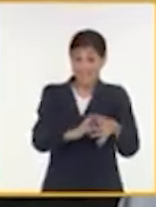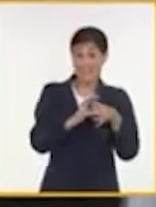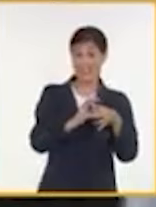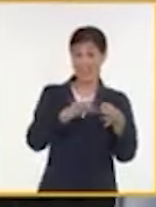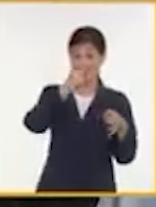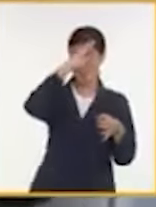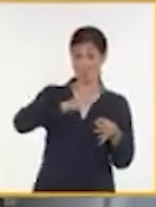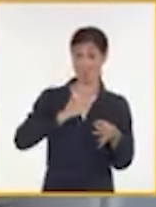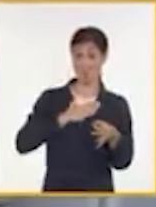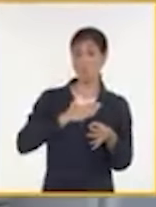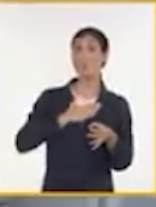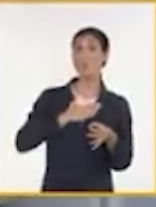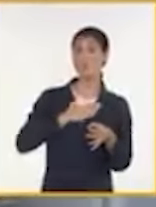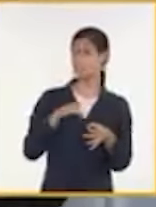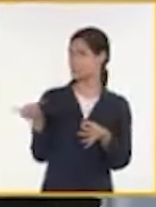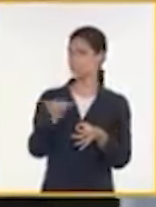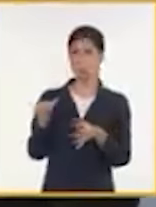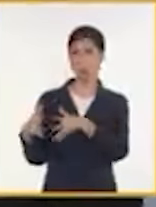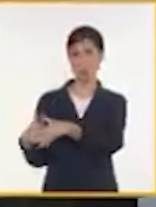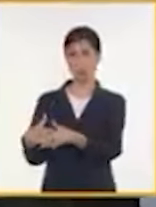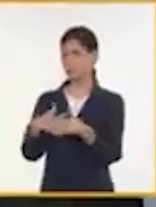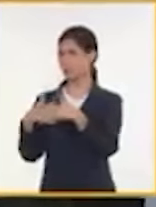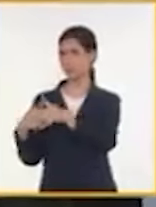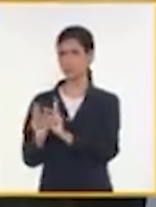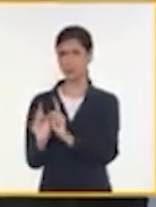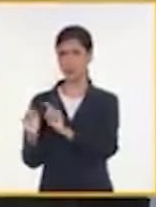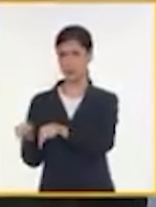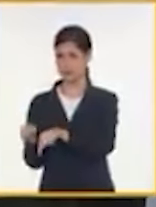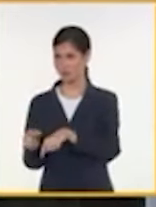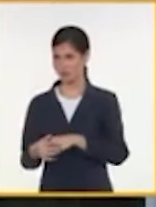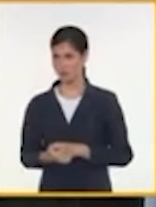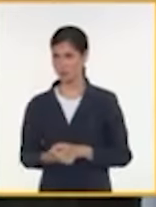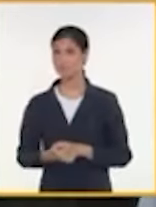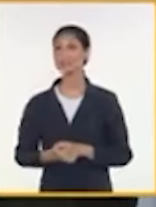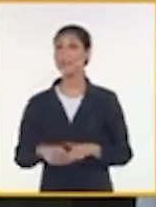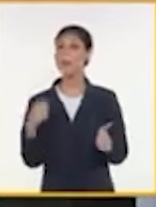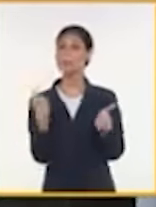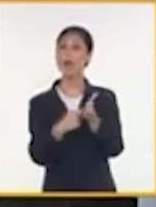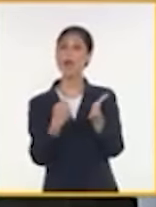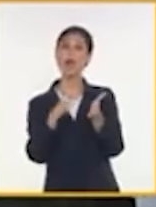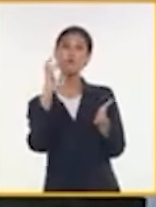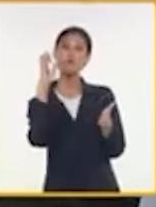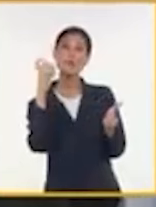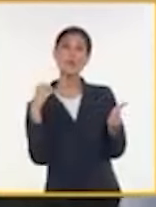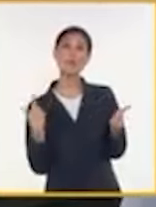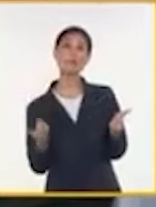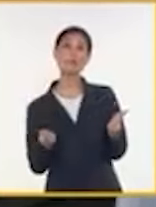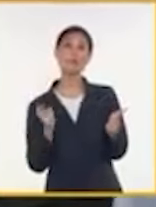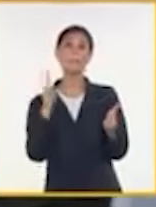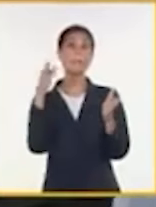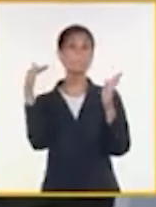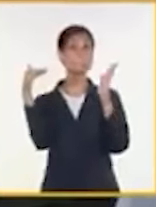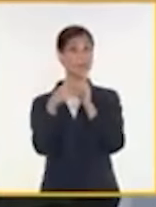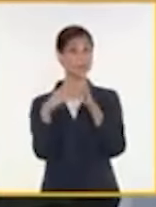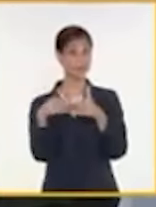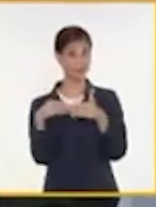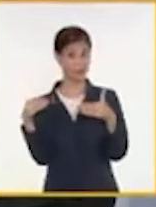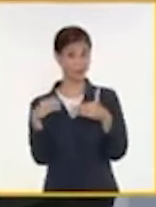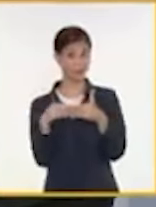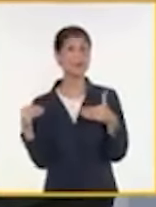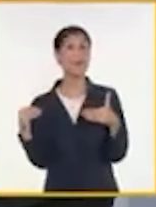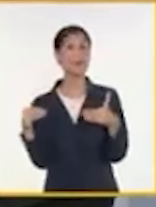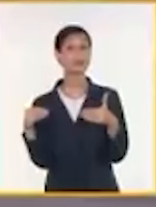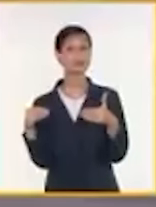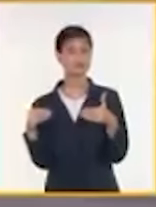acuerdo el pago de 000 por la comisión del hecho Qué sucedió con los comisorio que